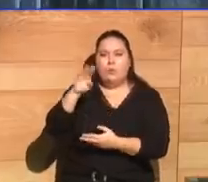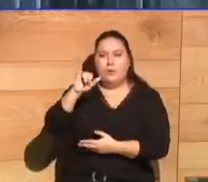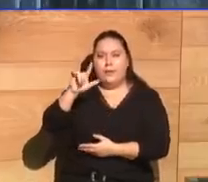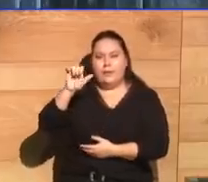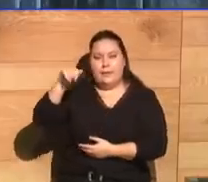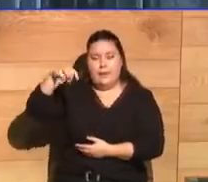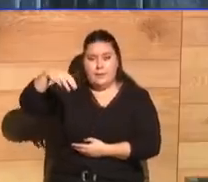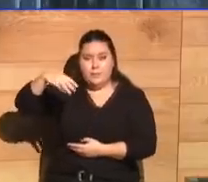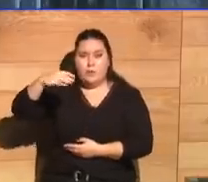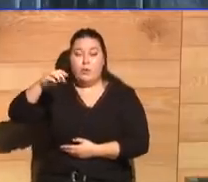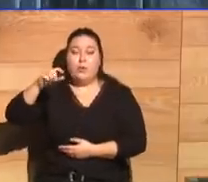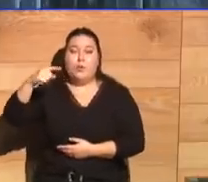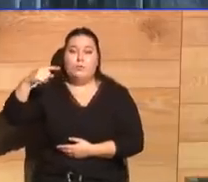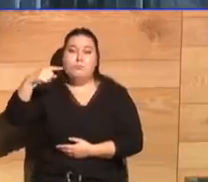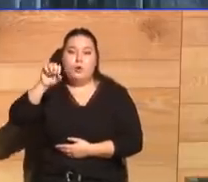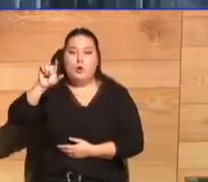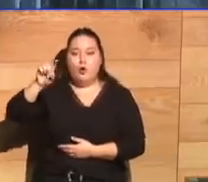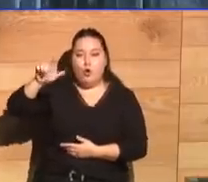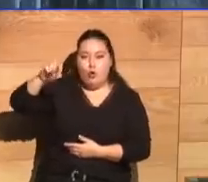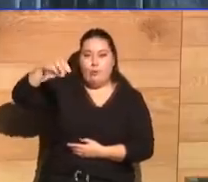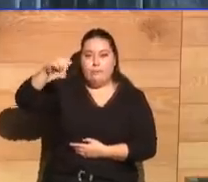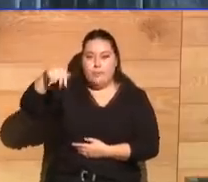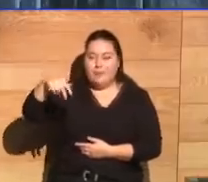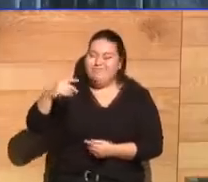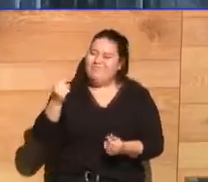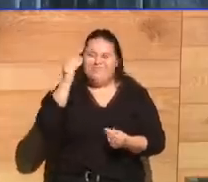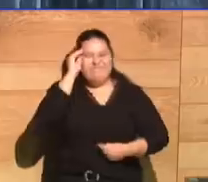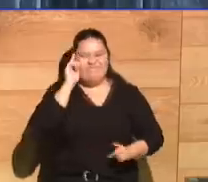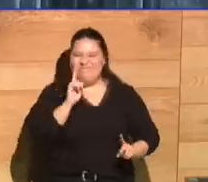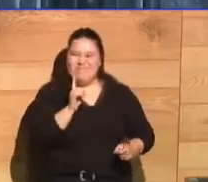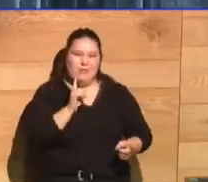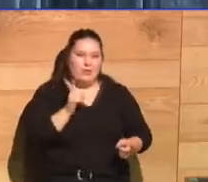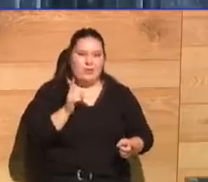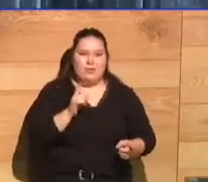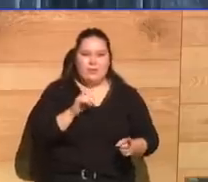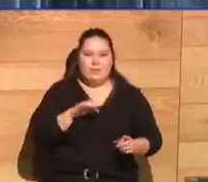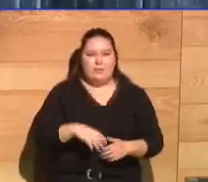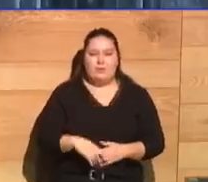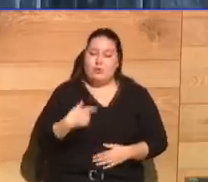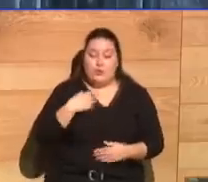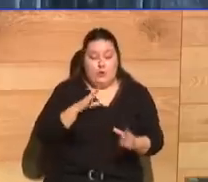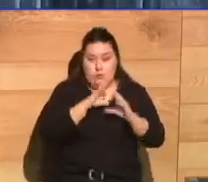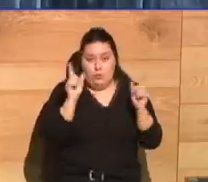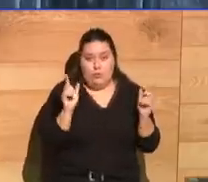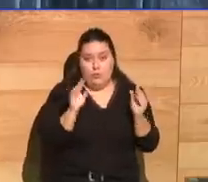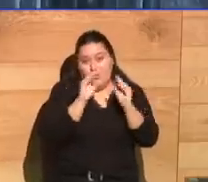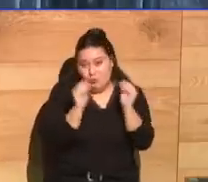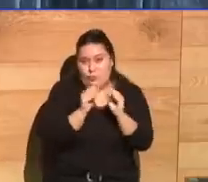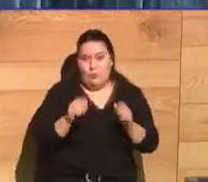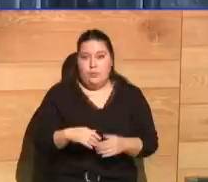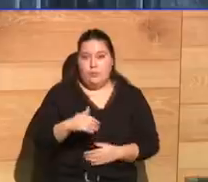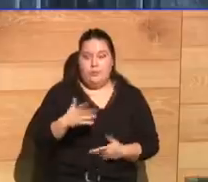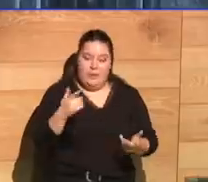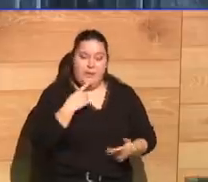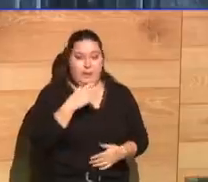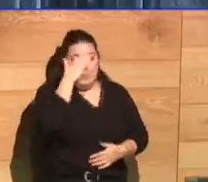tíos y a las 5 horas dice, yo no acabo de verlo. De repente, Ilya, estoy súper simplificando todo, ¿vale? Ilya dice, papá, ¿qué te